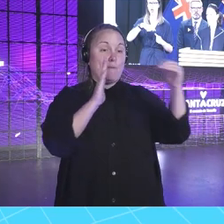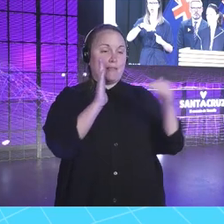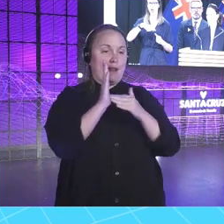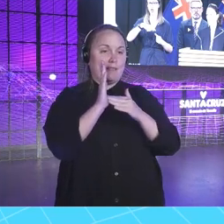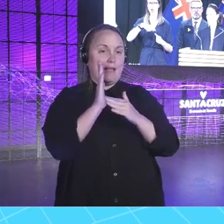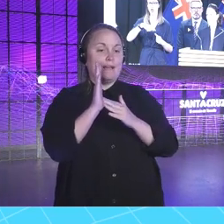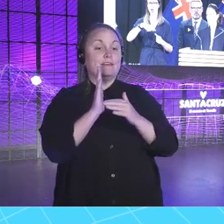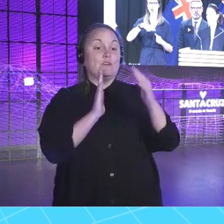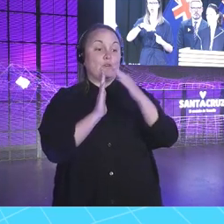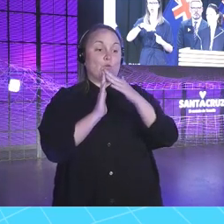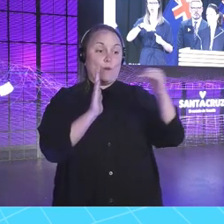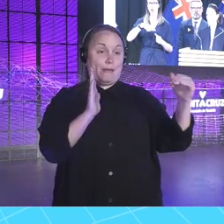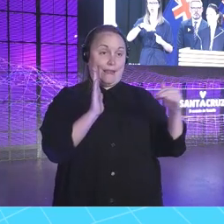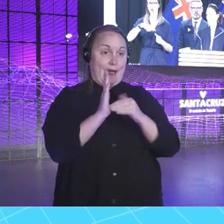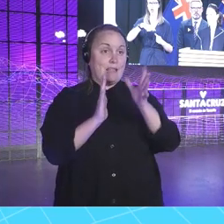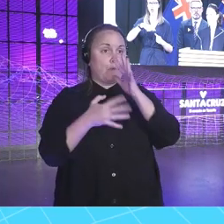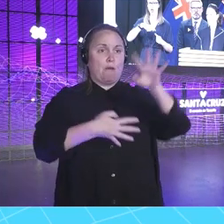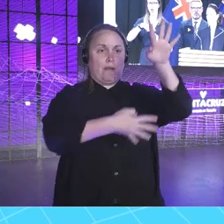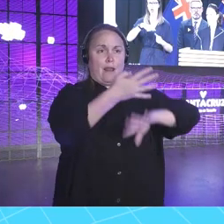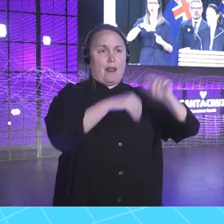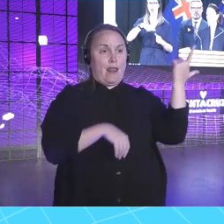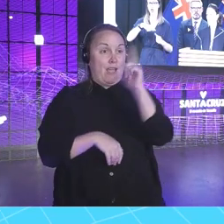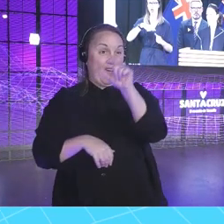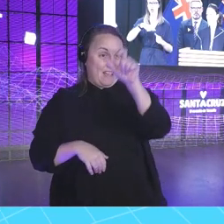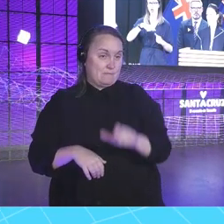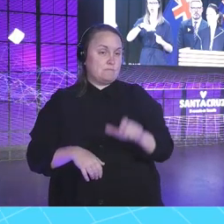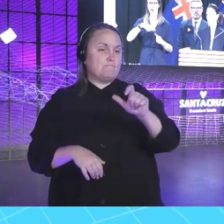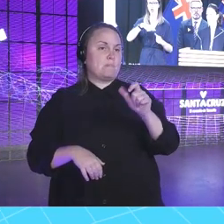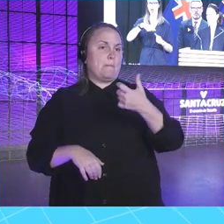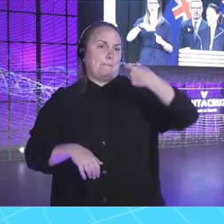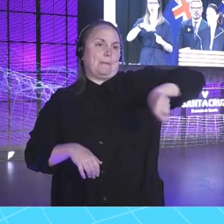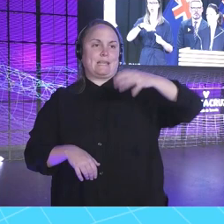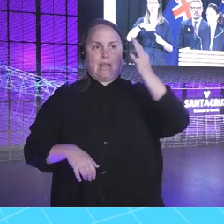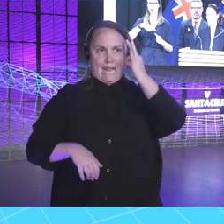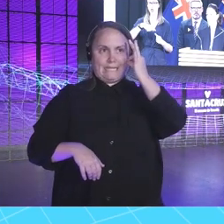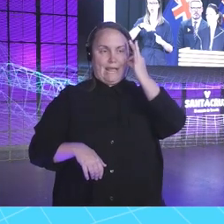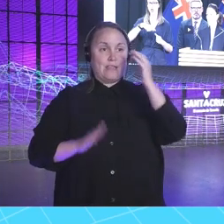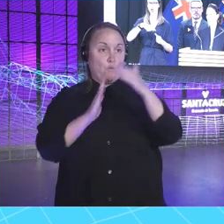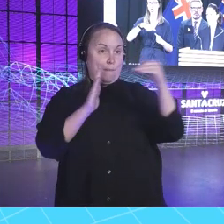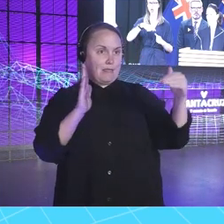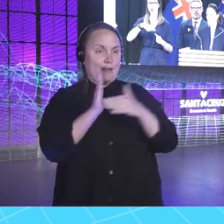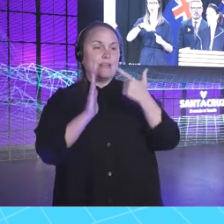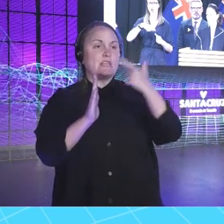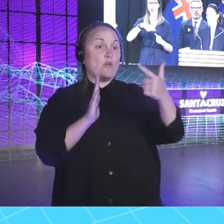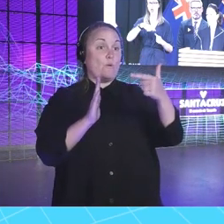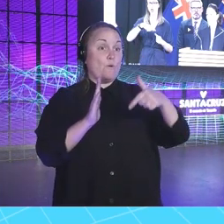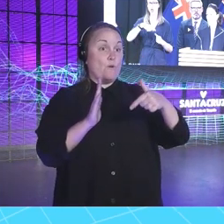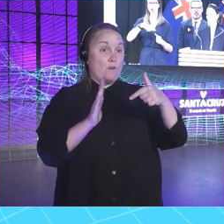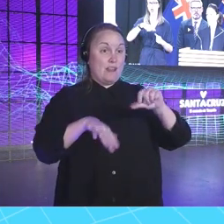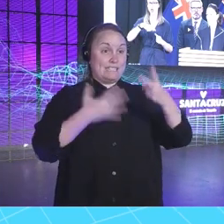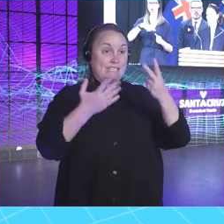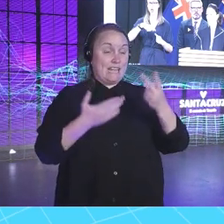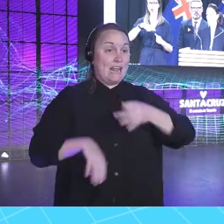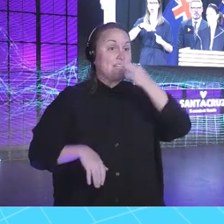y en ese momento la primera ministra jacinda arden anunció que cerraba las fronteras a medianoche lo anunció a las 7 de la tarde o sea